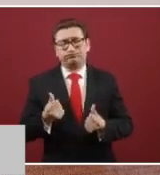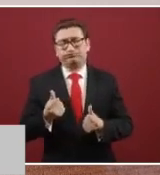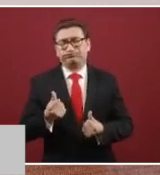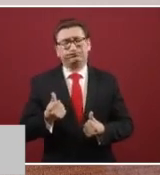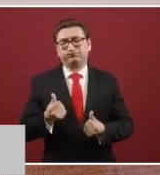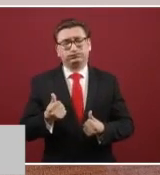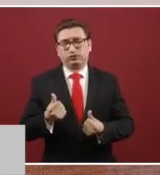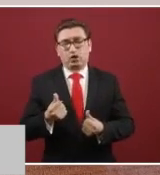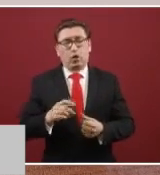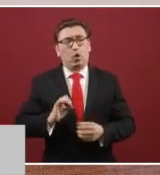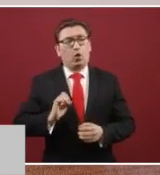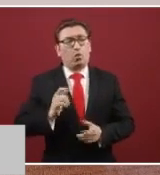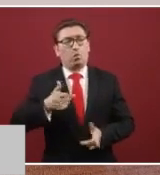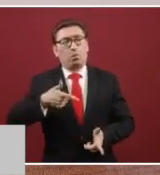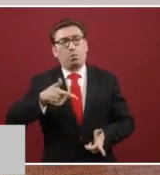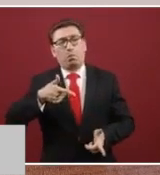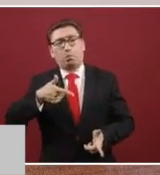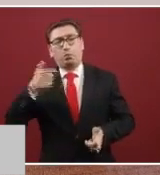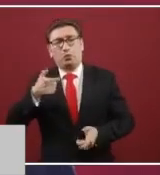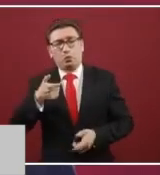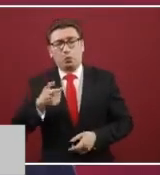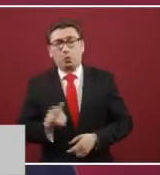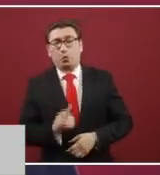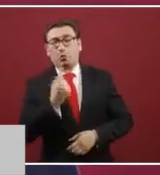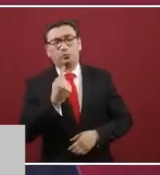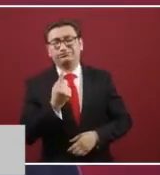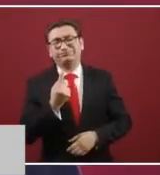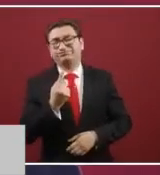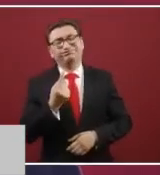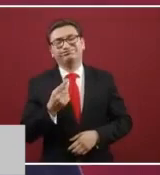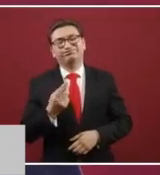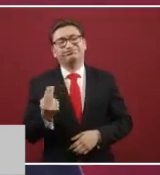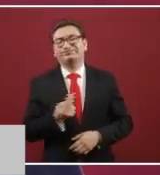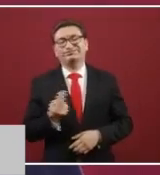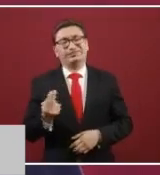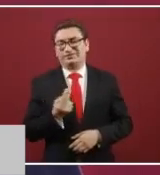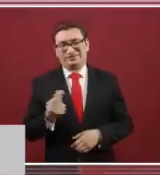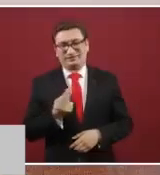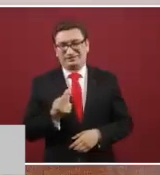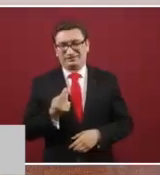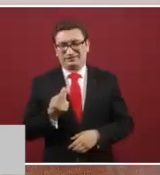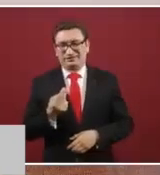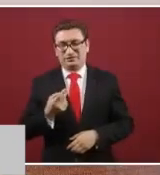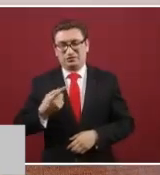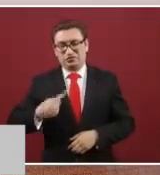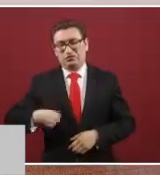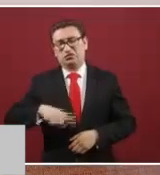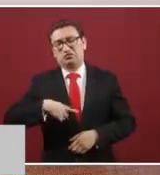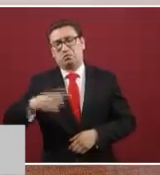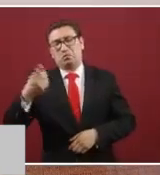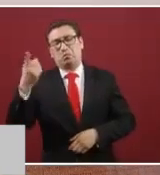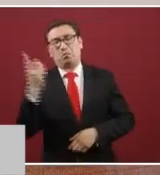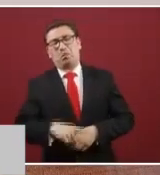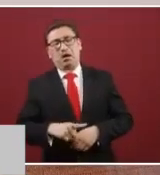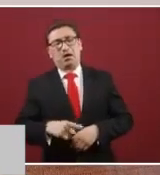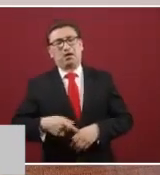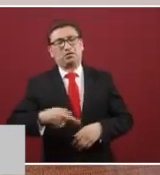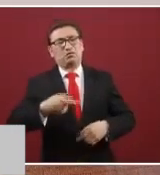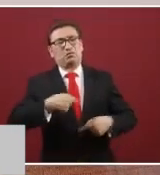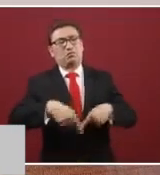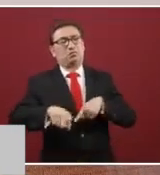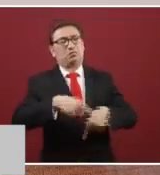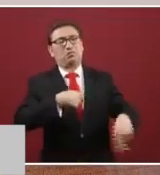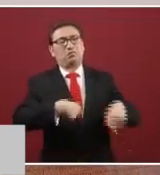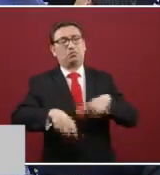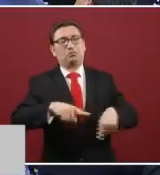de la presidencia. Entonces, sin necesidad de que Estados Unidos gaste un centavo o dispare un tiro, harán lo que queramos, y lo